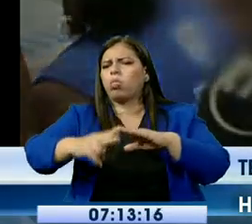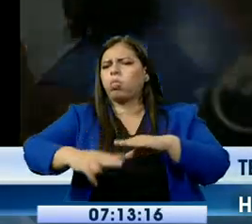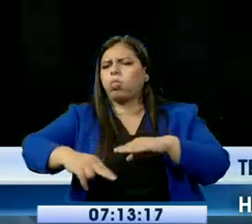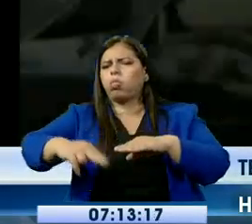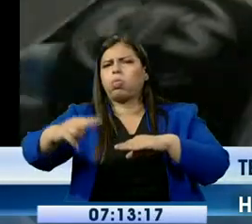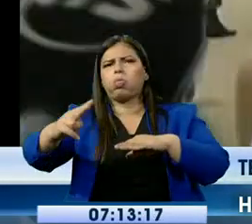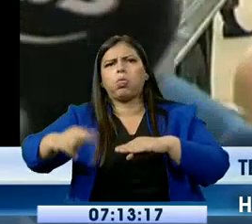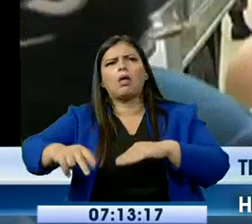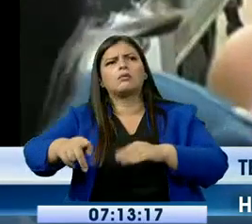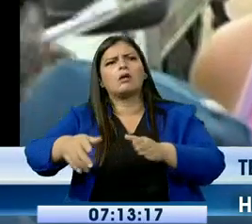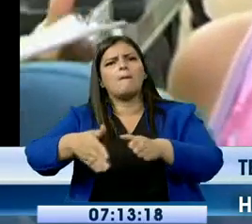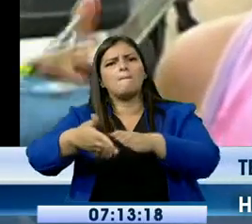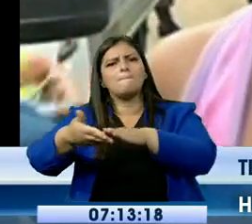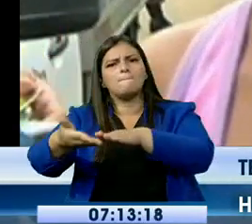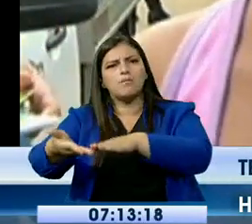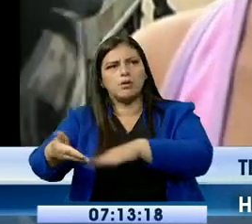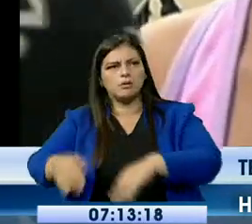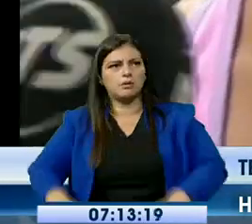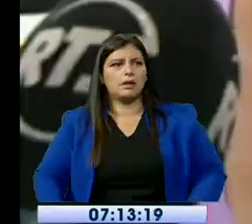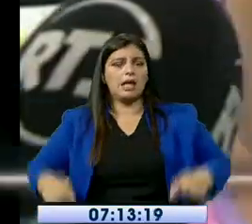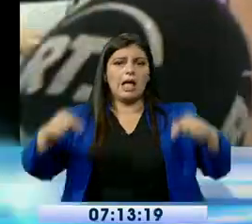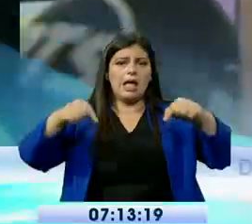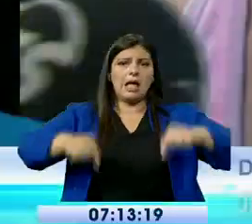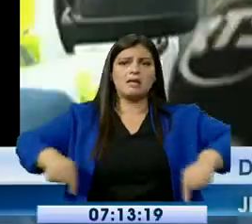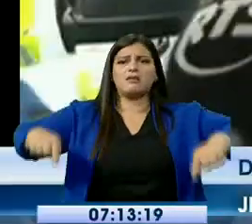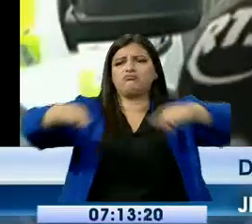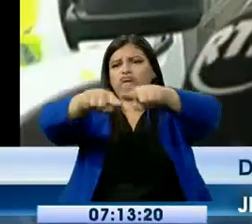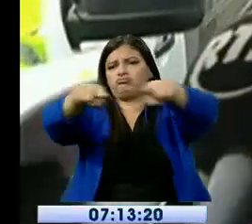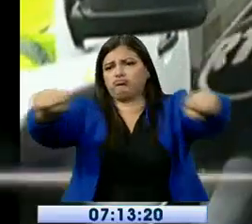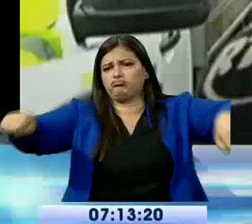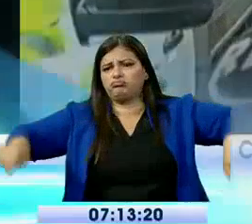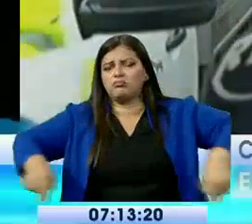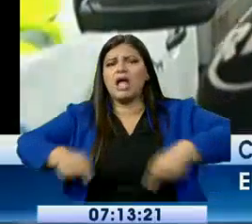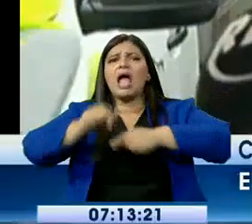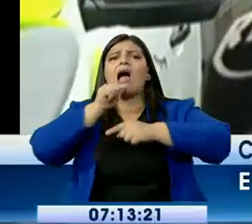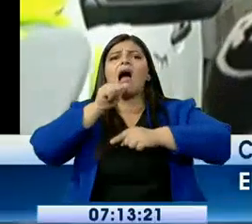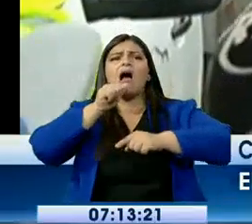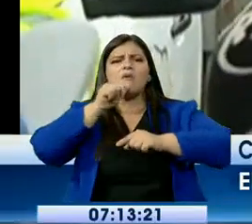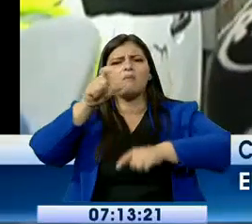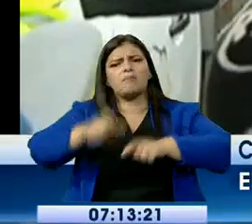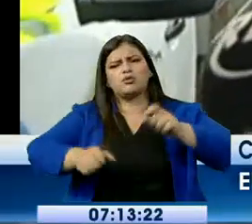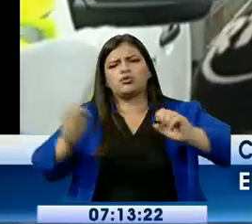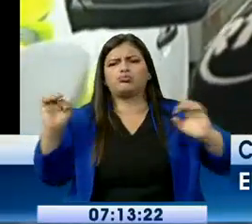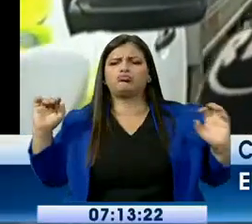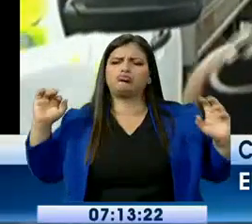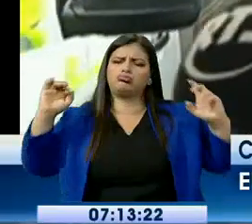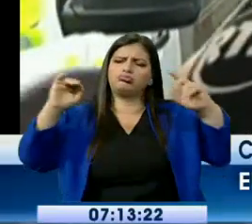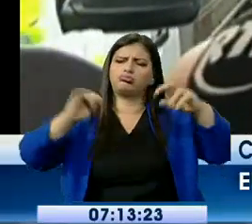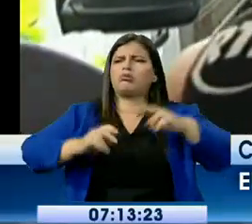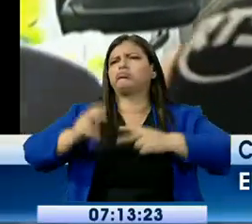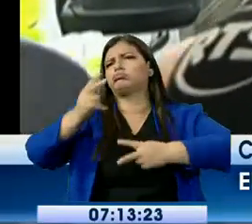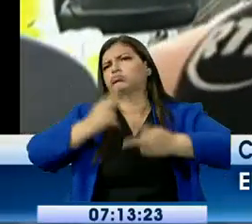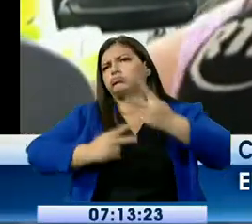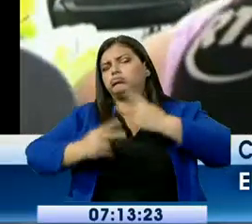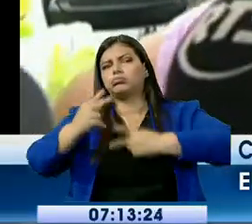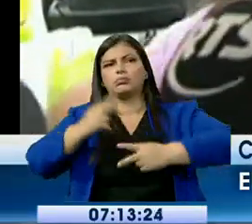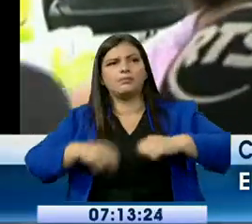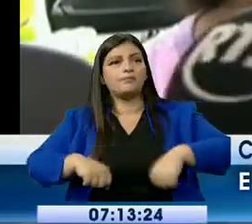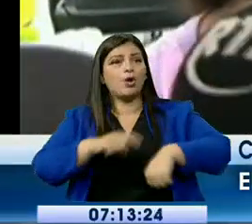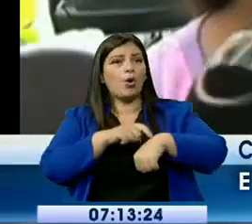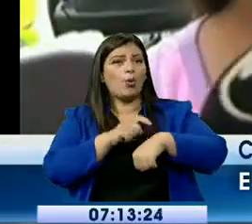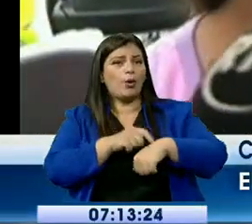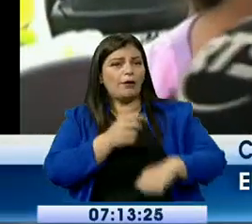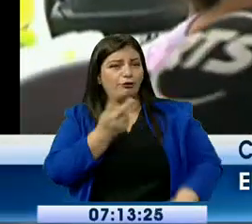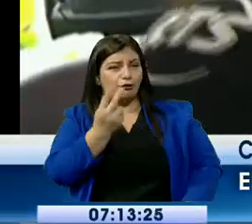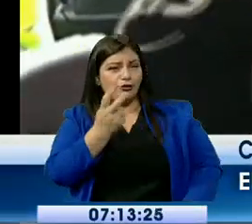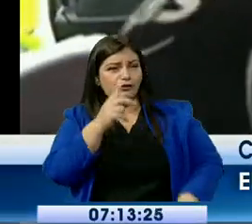ahogado. Es una laguna turística, que yo sepa esto de aquí, como las 2:30, algo así, porque dice que está allá